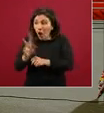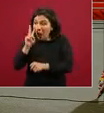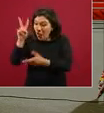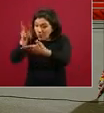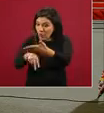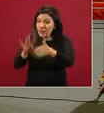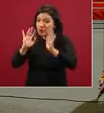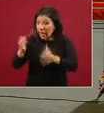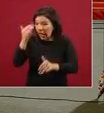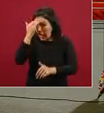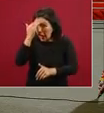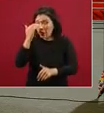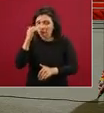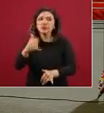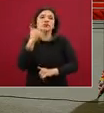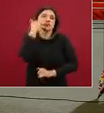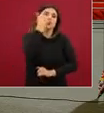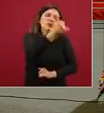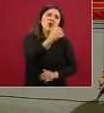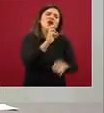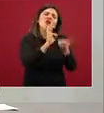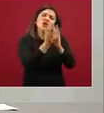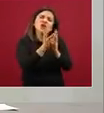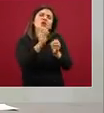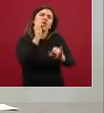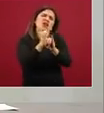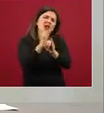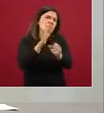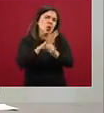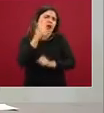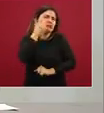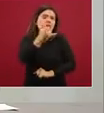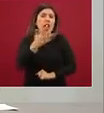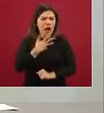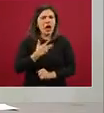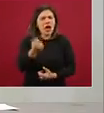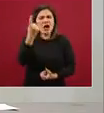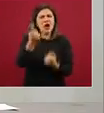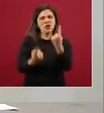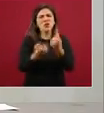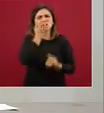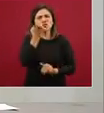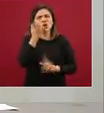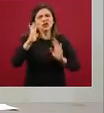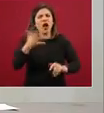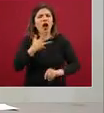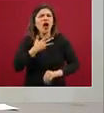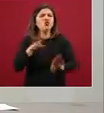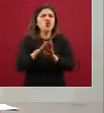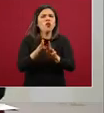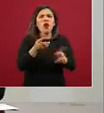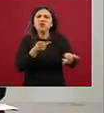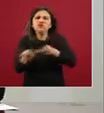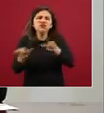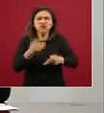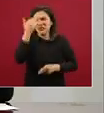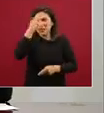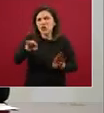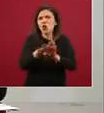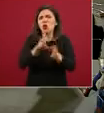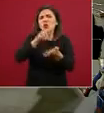cualquier medio que sea factible. Hay algunas escuelas que están ya organizadas y tienen